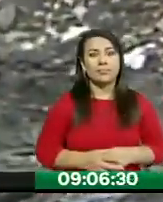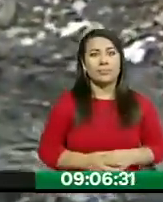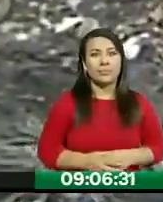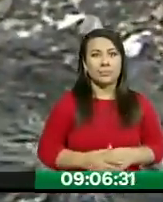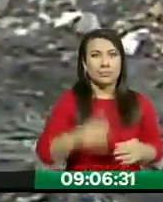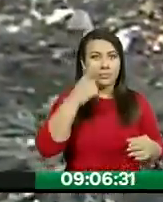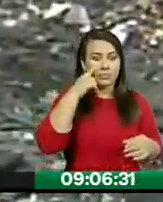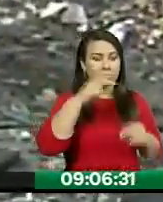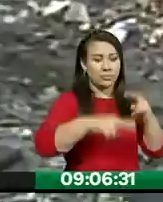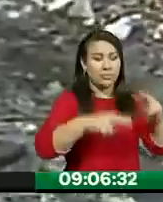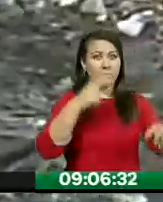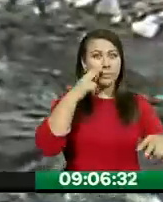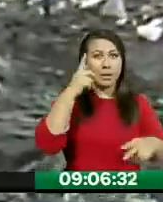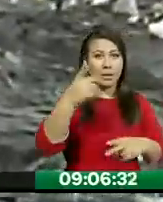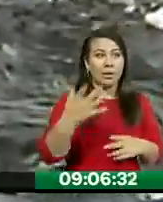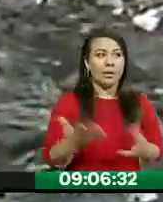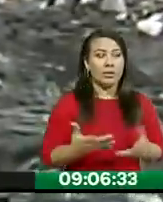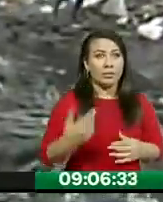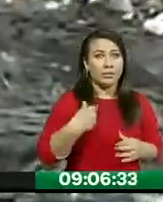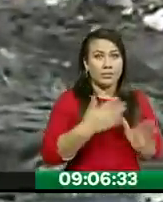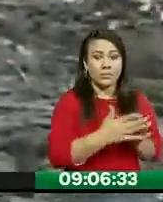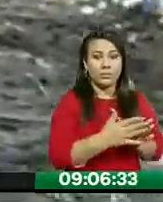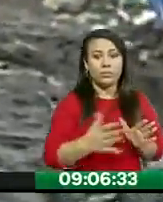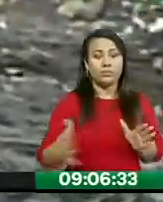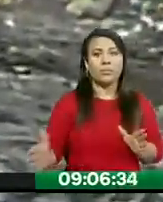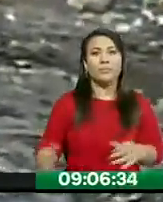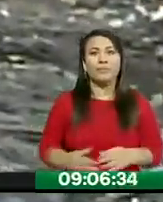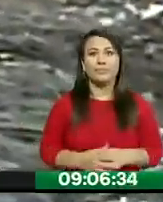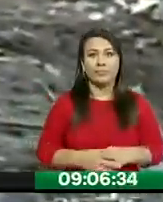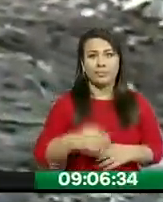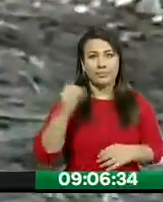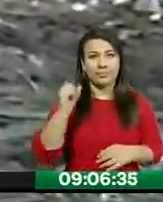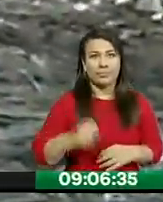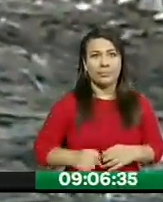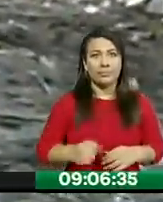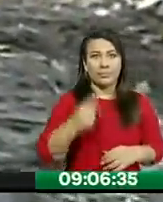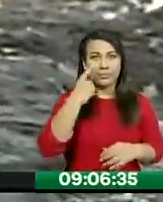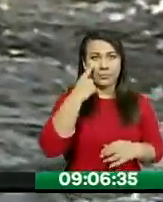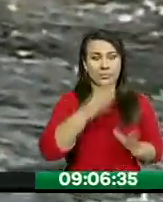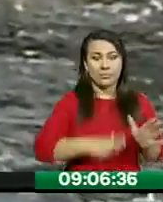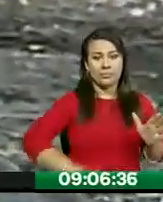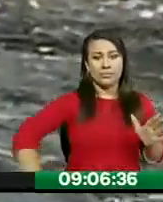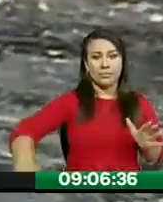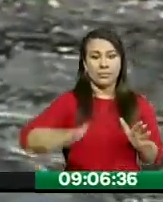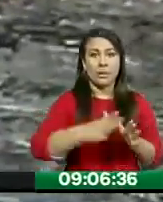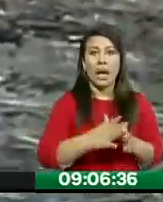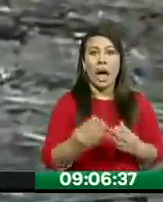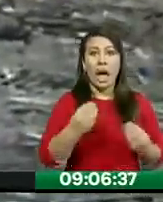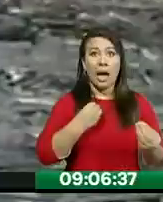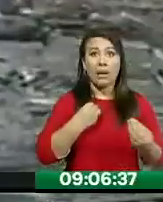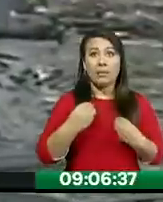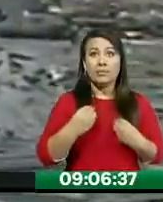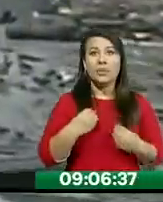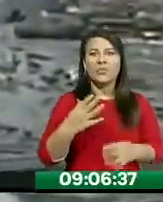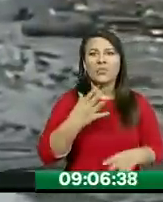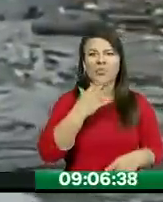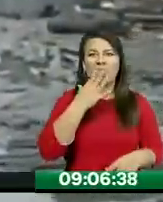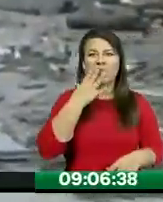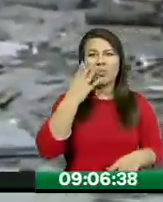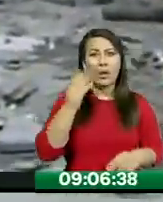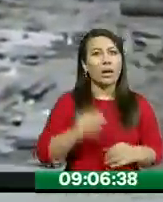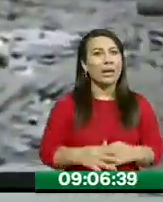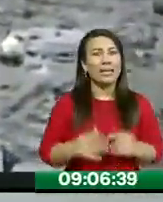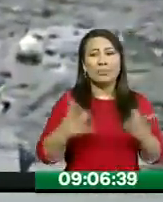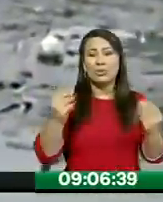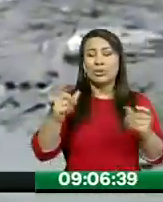la casa, que va a estar mejor. Me le mandaron una consulta a coger, me le mandaron un cerro de pastillas. ¿Para qué?